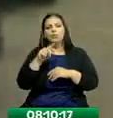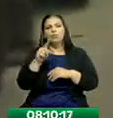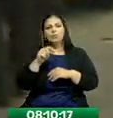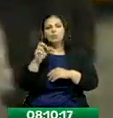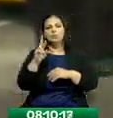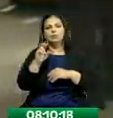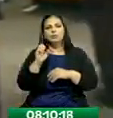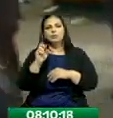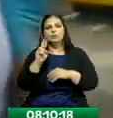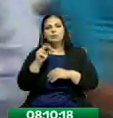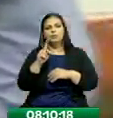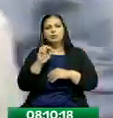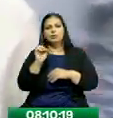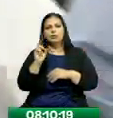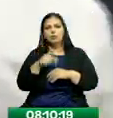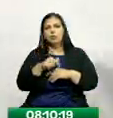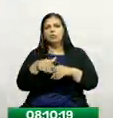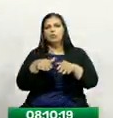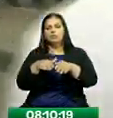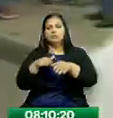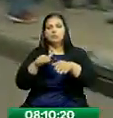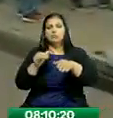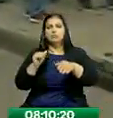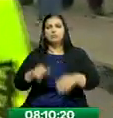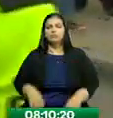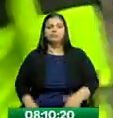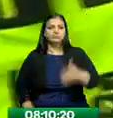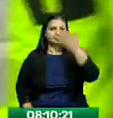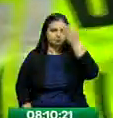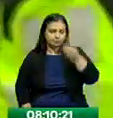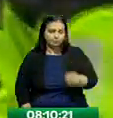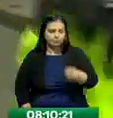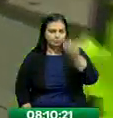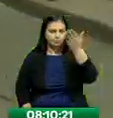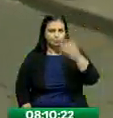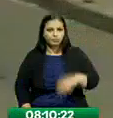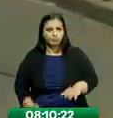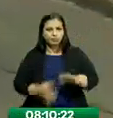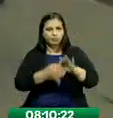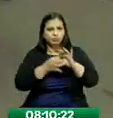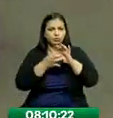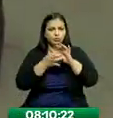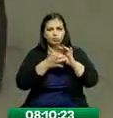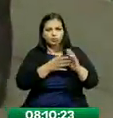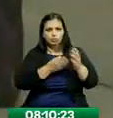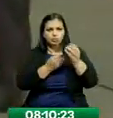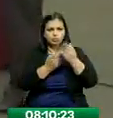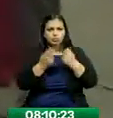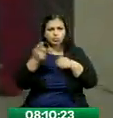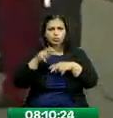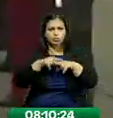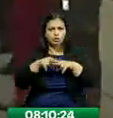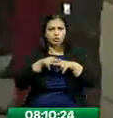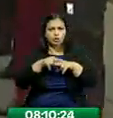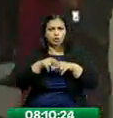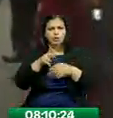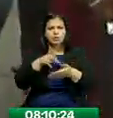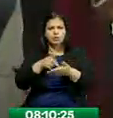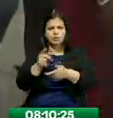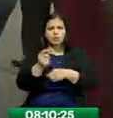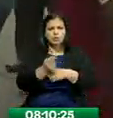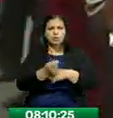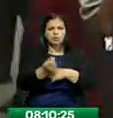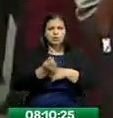muestran perjudicados por esta medida. Decía su compañero de que podría subir también el costo de las carreras. Sí, eso